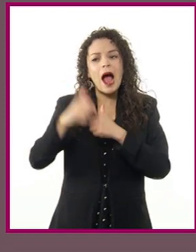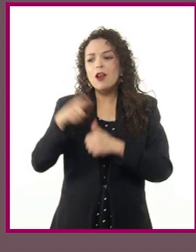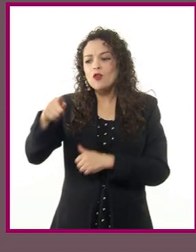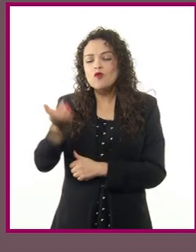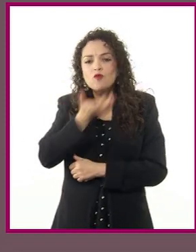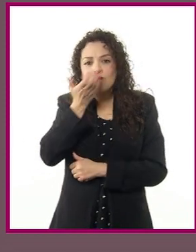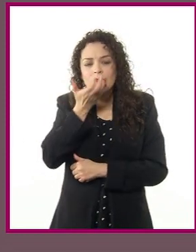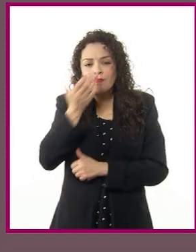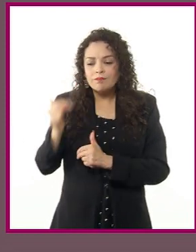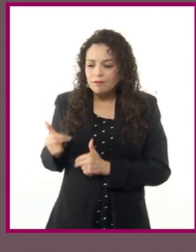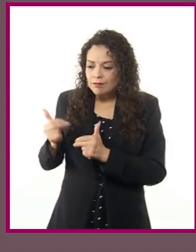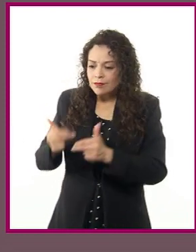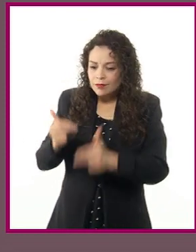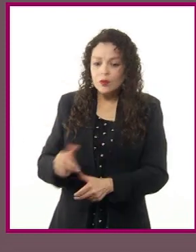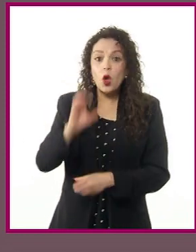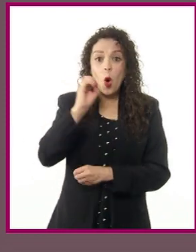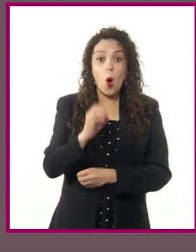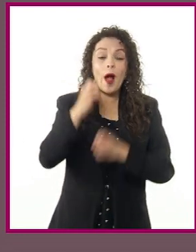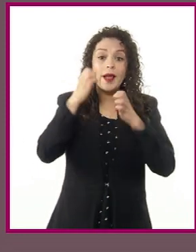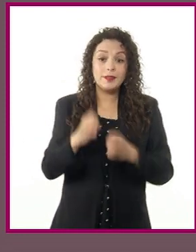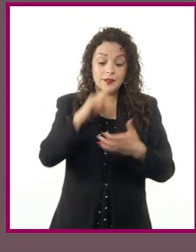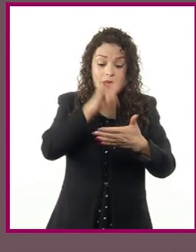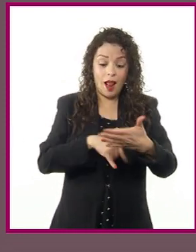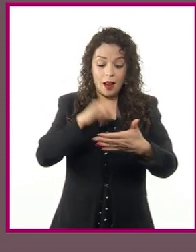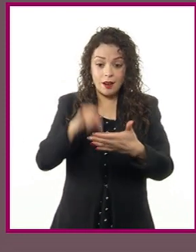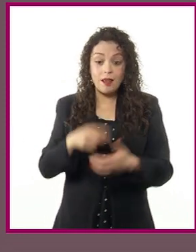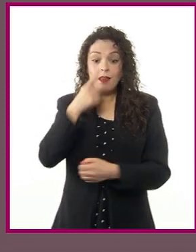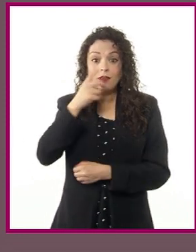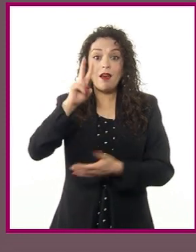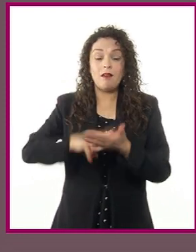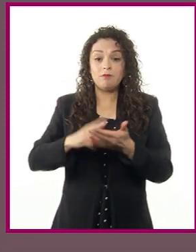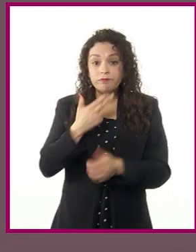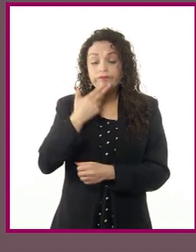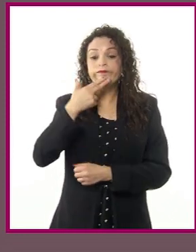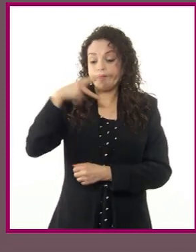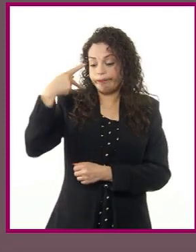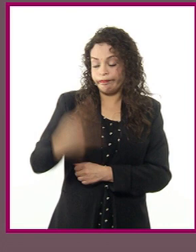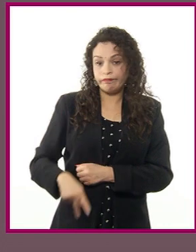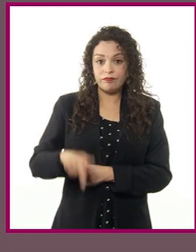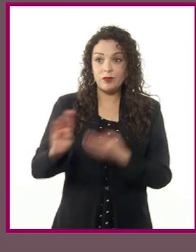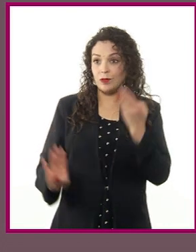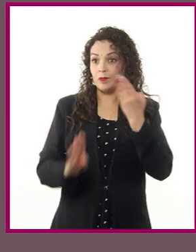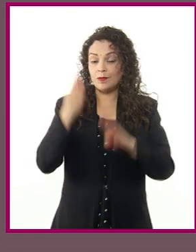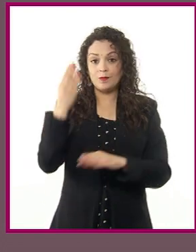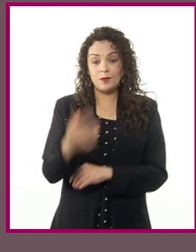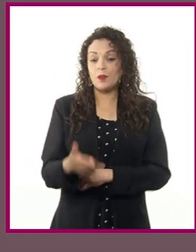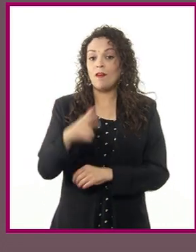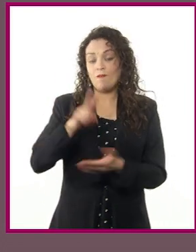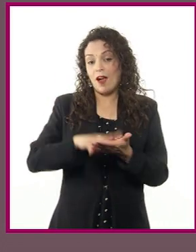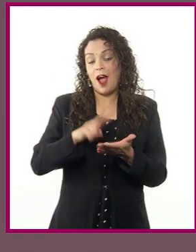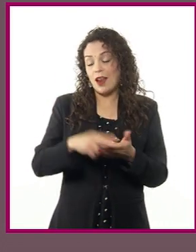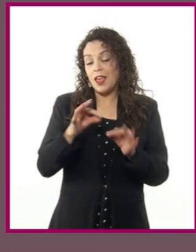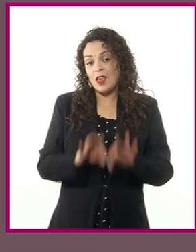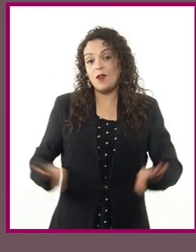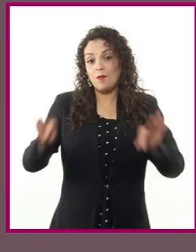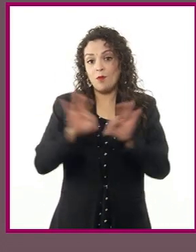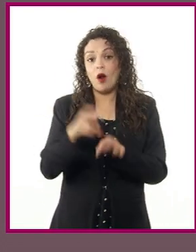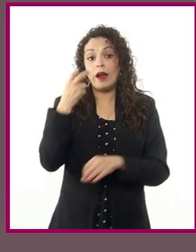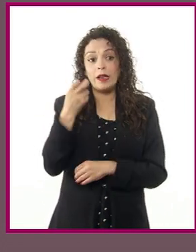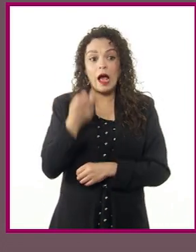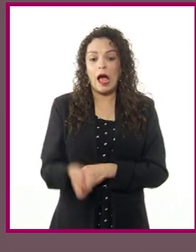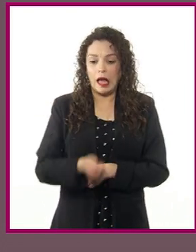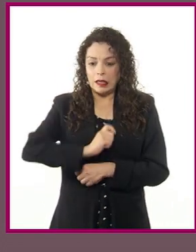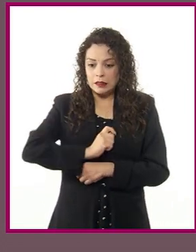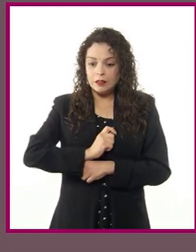lugar que esté inscrito en esta lista como patrimonio material o inmaterial de la humanidad y que forma parte de esa identidad que nos